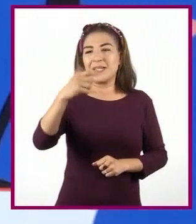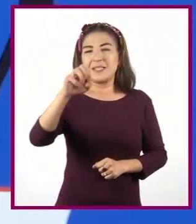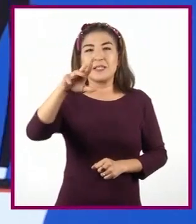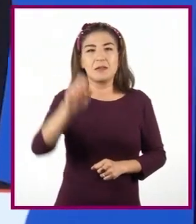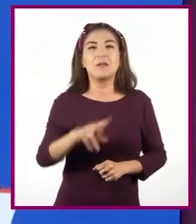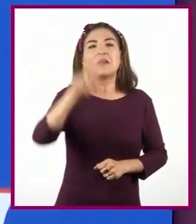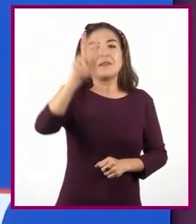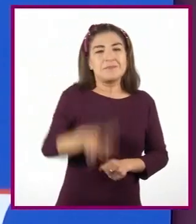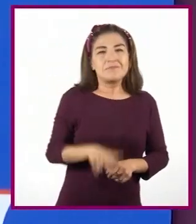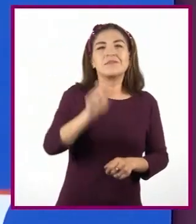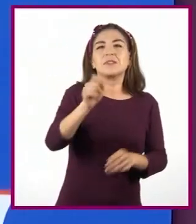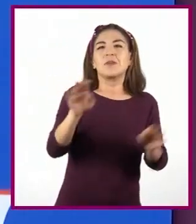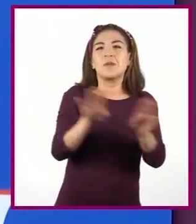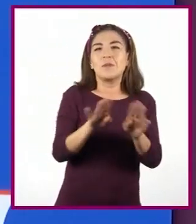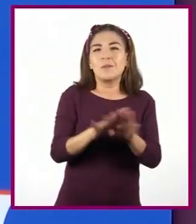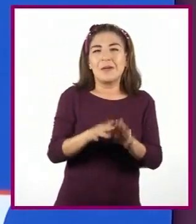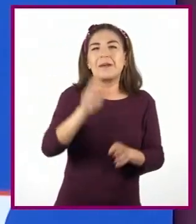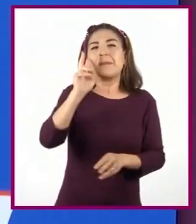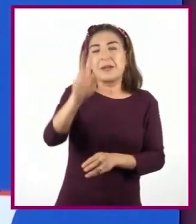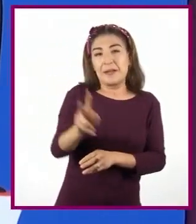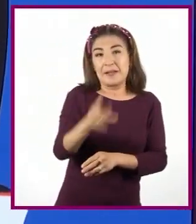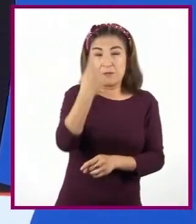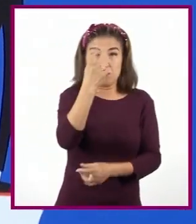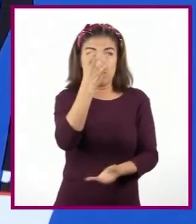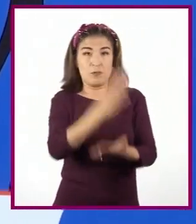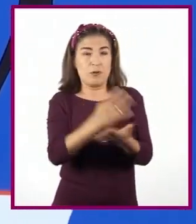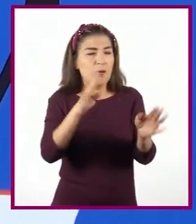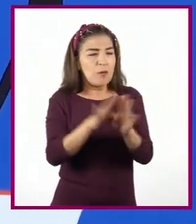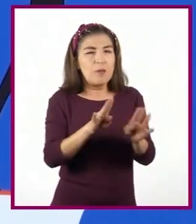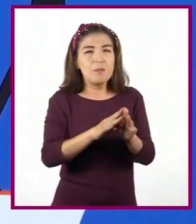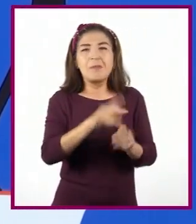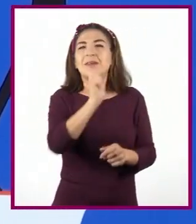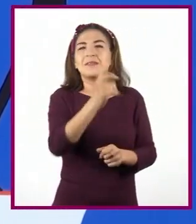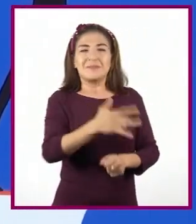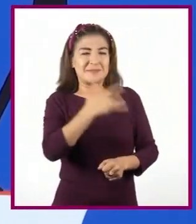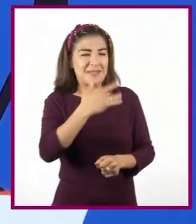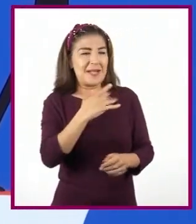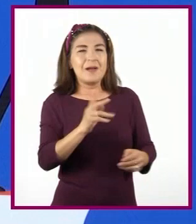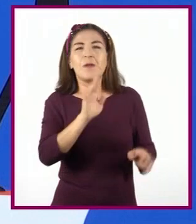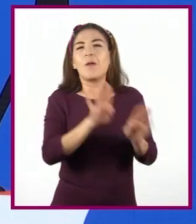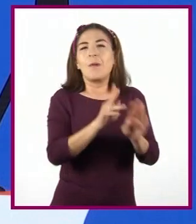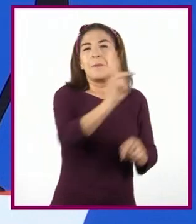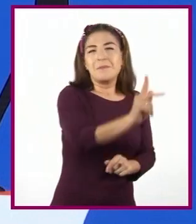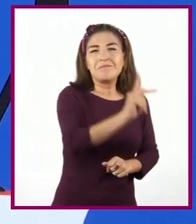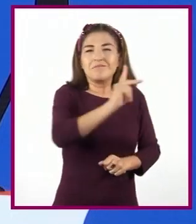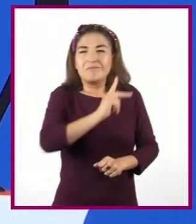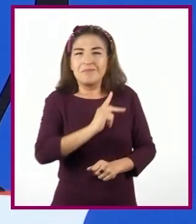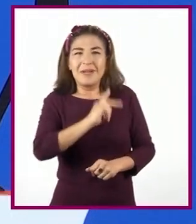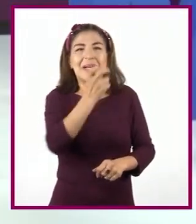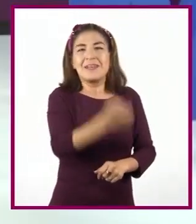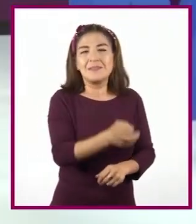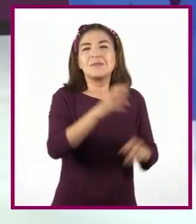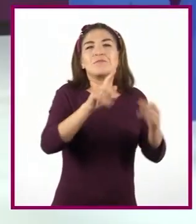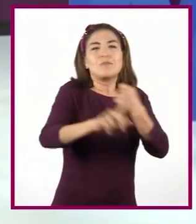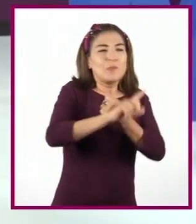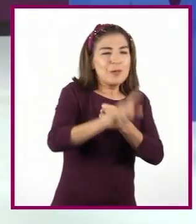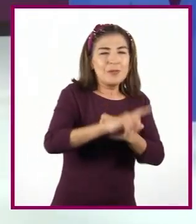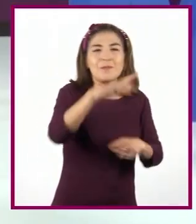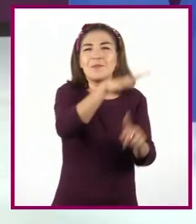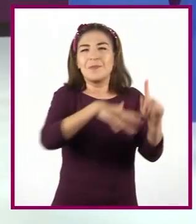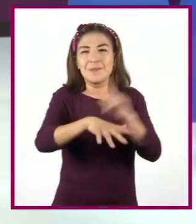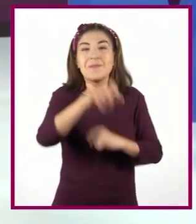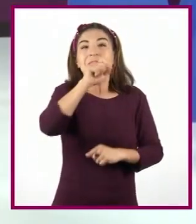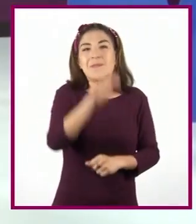bien realista, pero no por ello podemos dejar de identificarnos con la situación y el personaje, y con ciertos